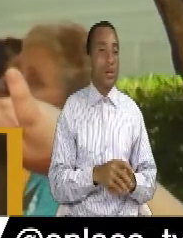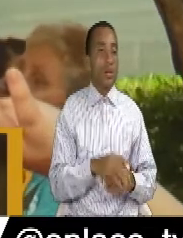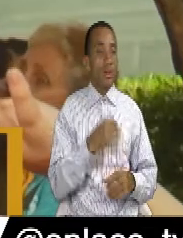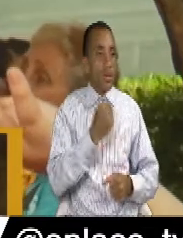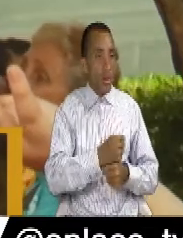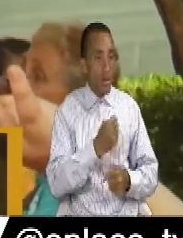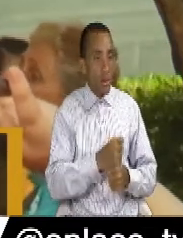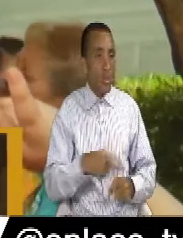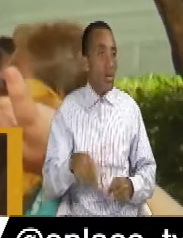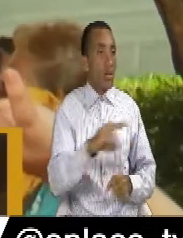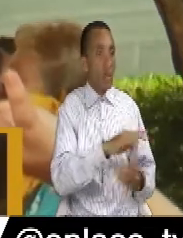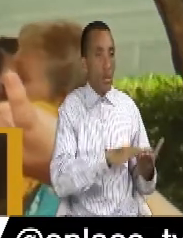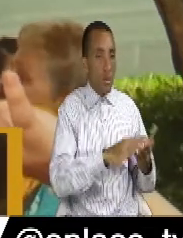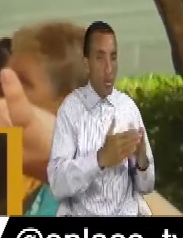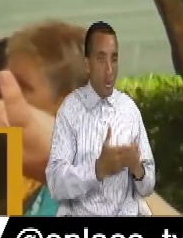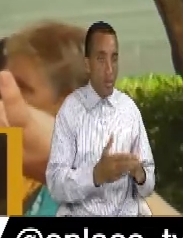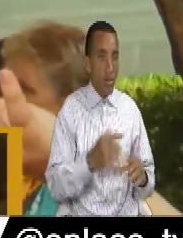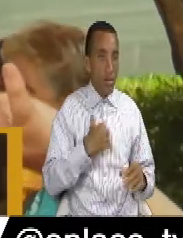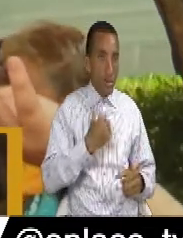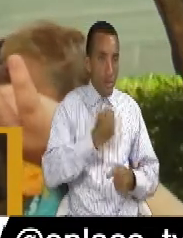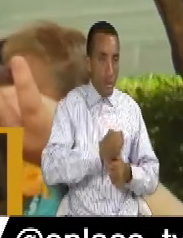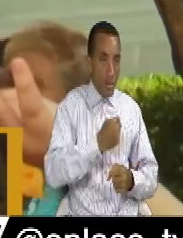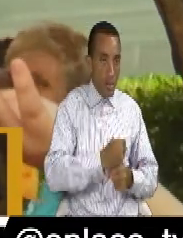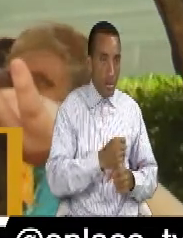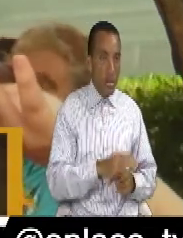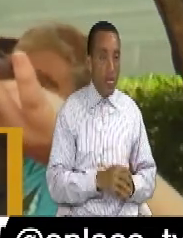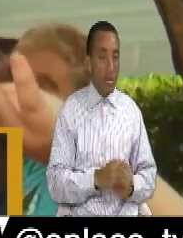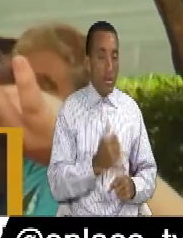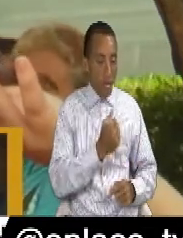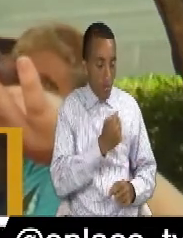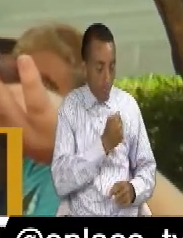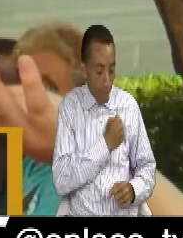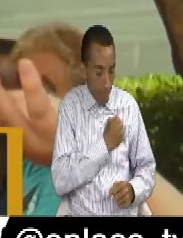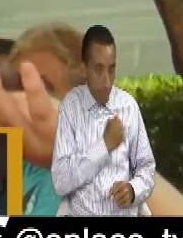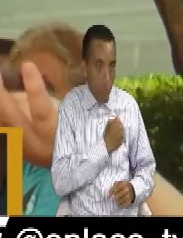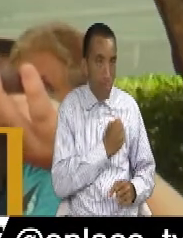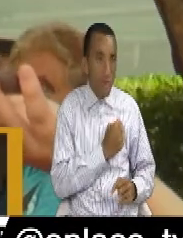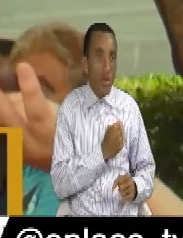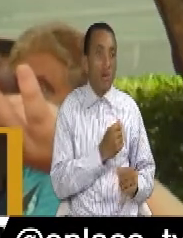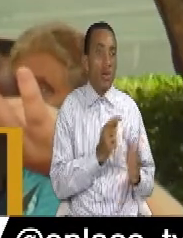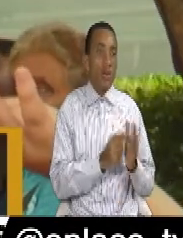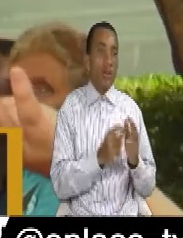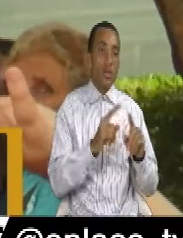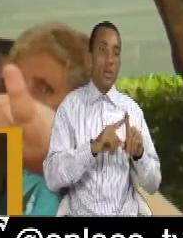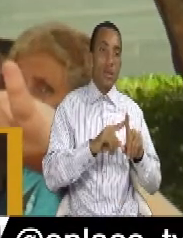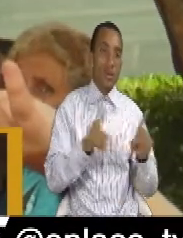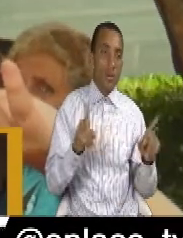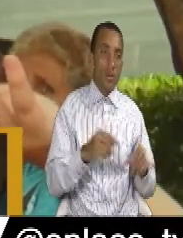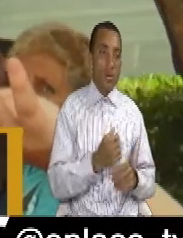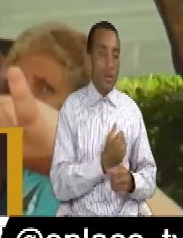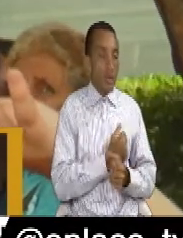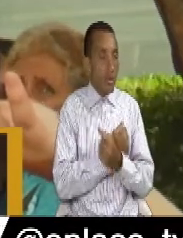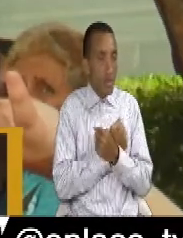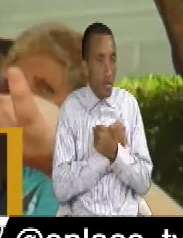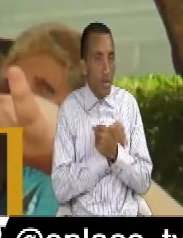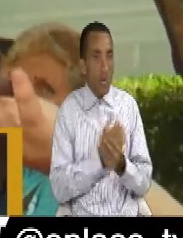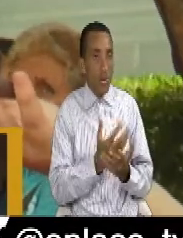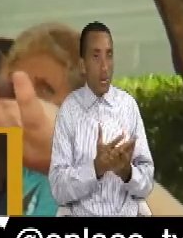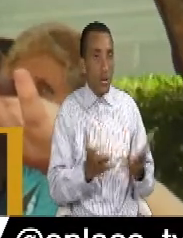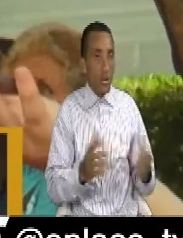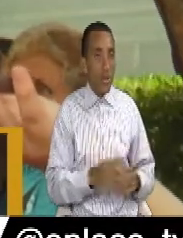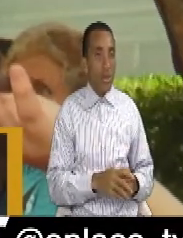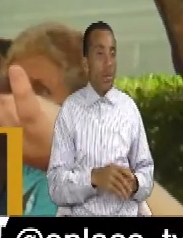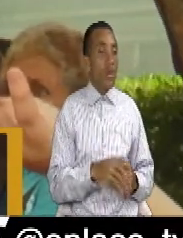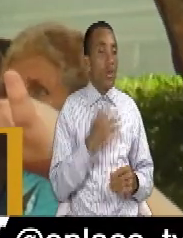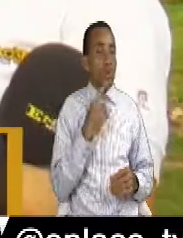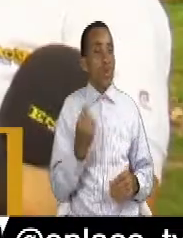a la comunidad, ¿sí? Ese es mi trabajo y esa es mi pasión. Pero una cosa es muy diferente del amor de lo que yo estoy haciendo y una cosa es que me tomen del pelo